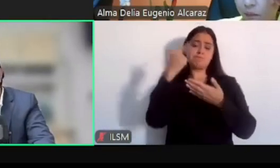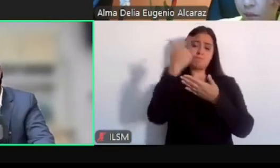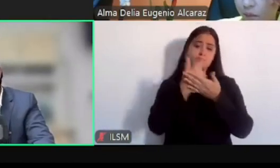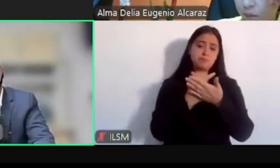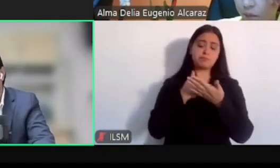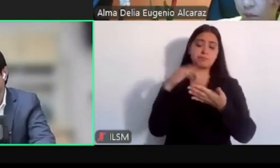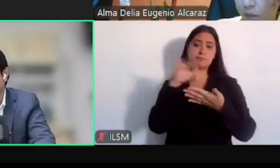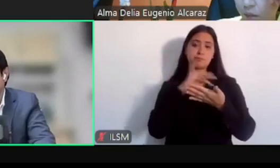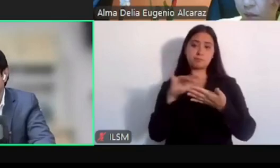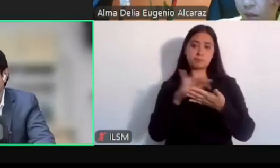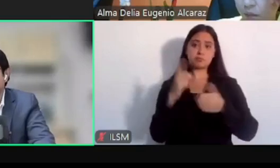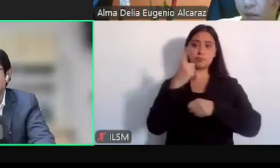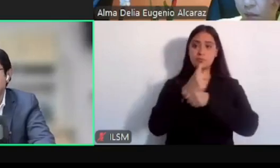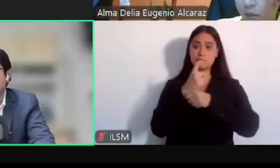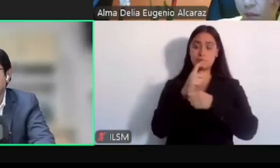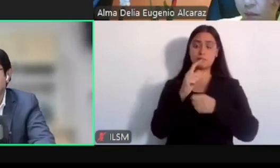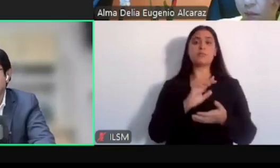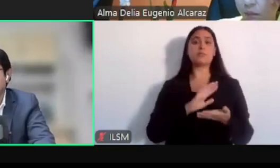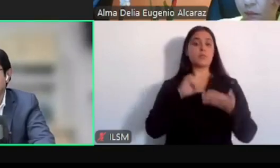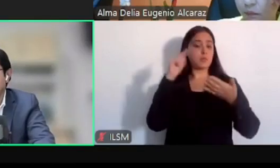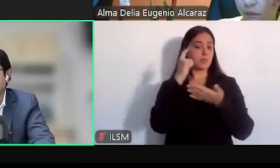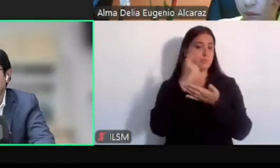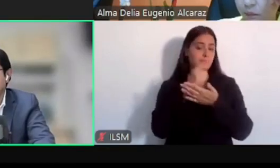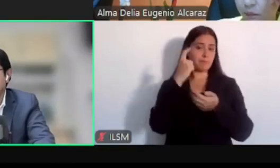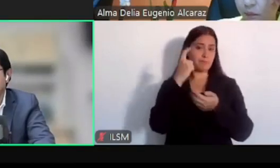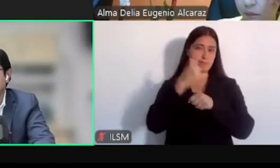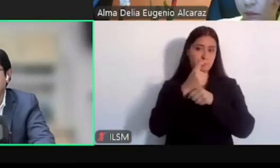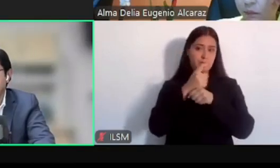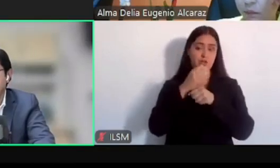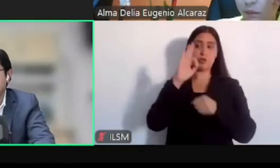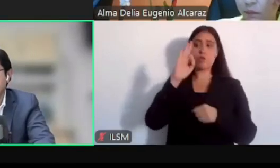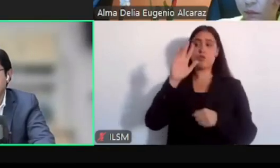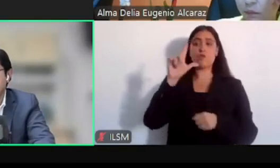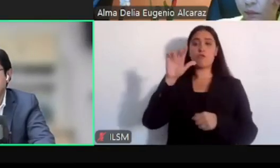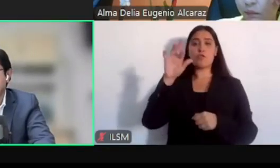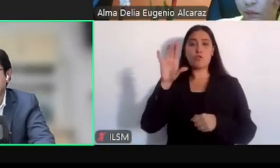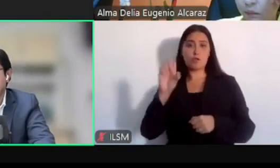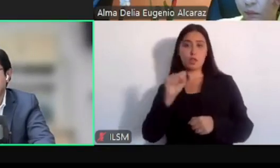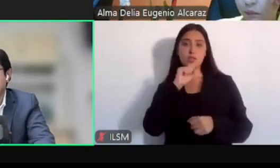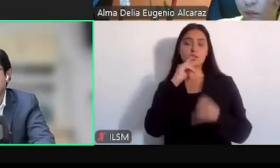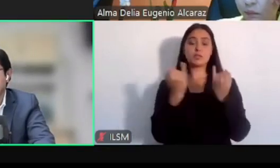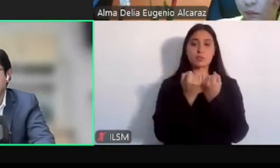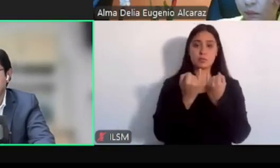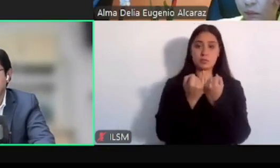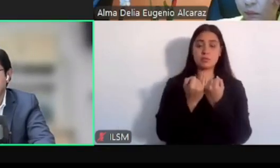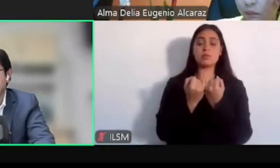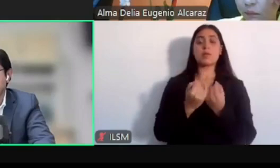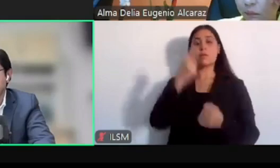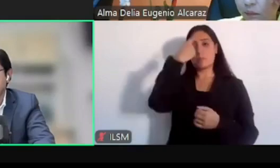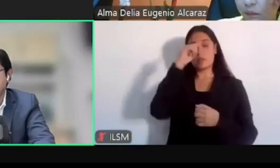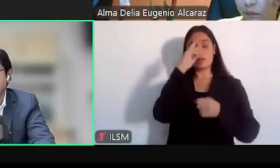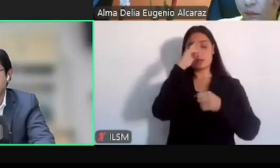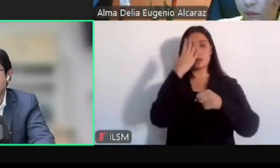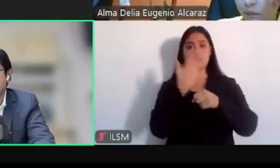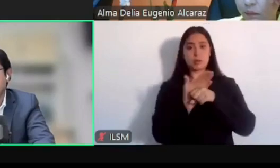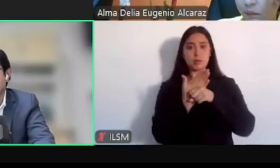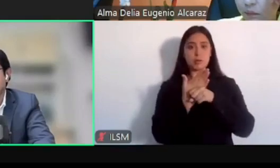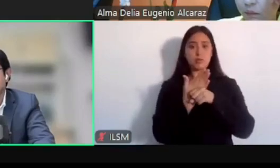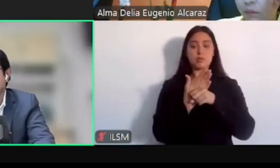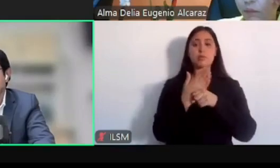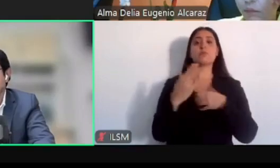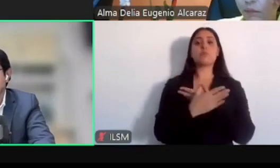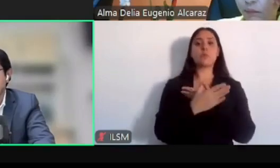preciso el primer asunto la parte actual es Arturo flores mercado Salgado Salgado la autoridad responsable movimiento